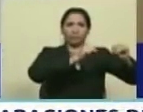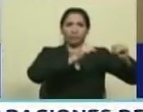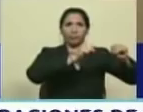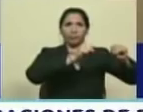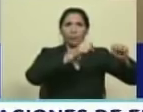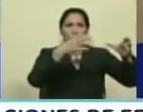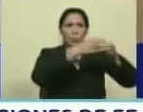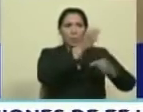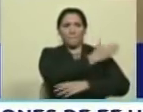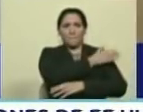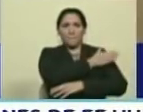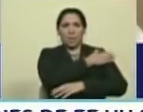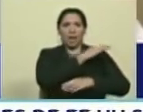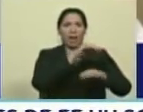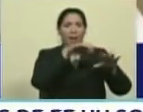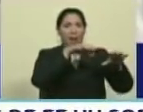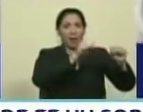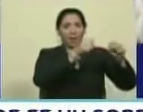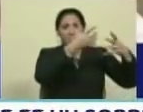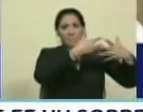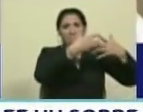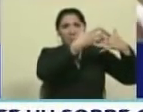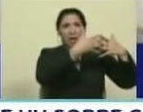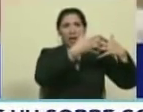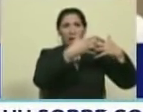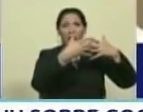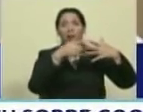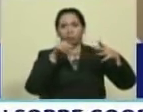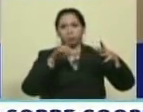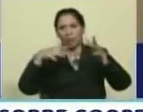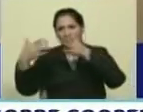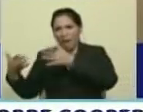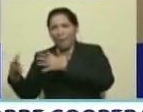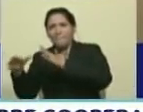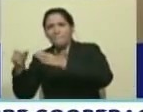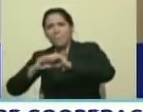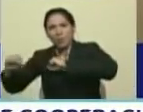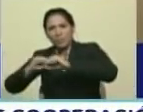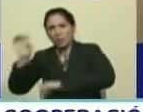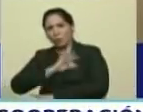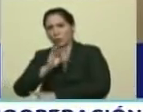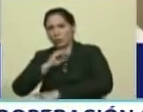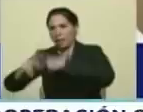del imperio y los movimientos sociales progresistas,